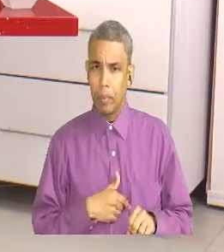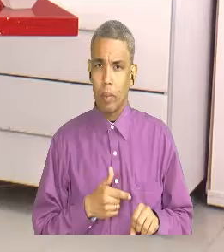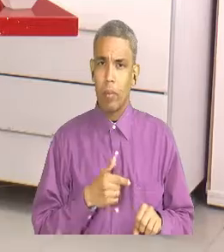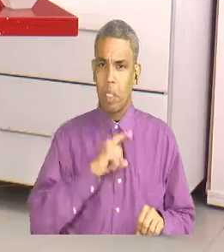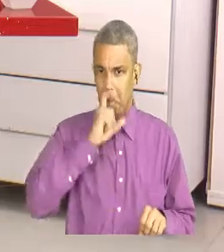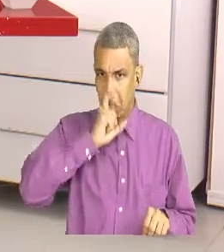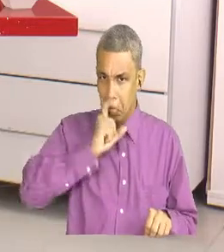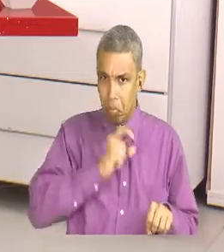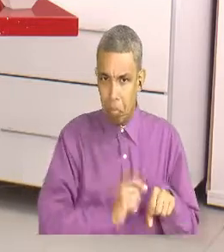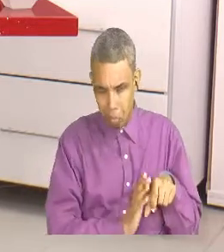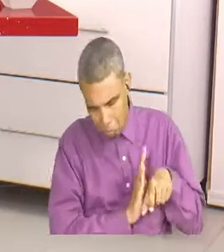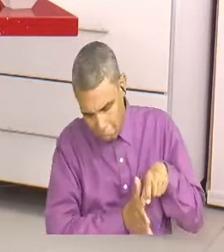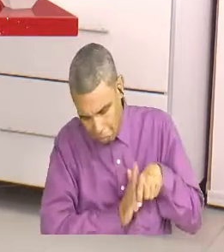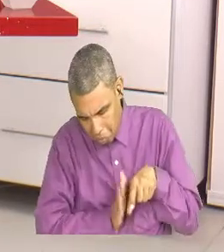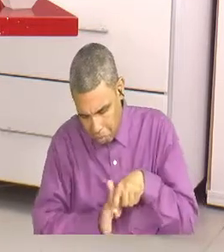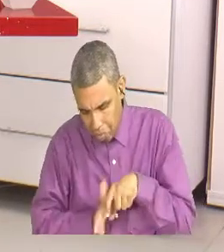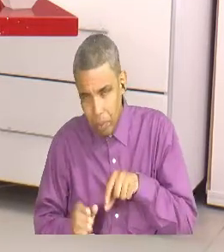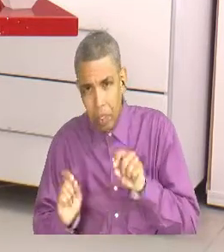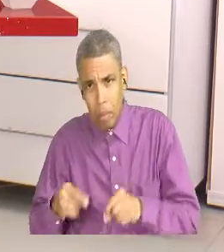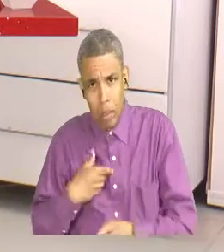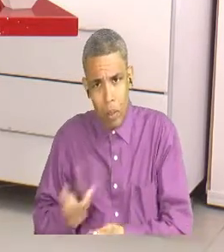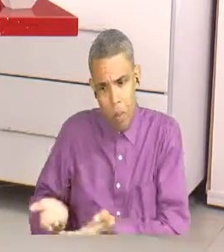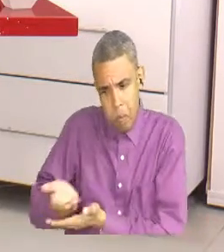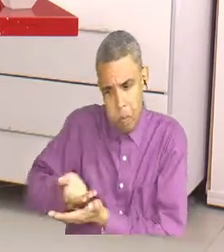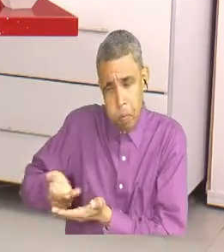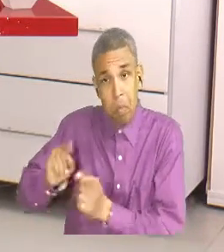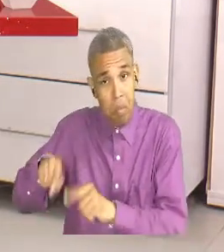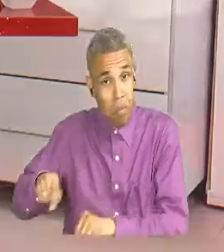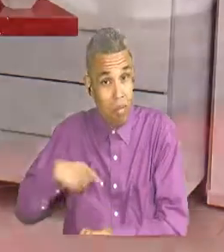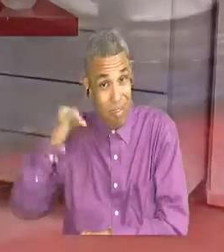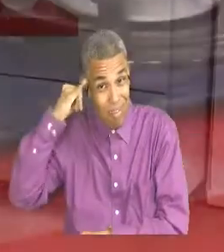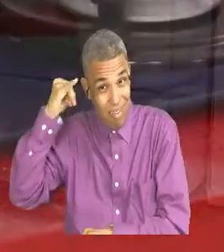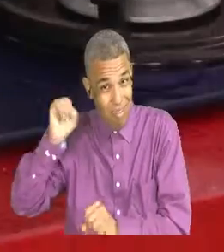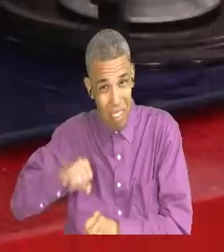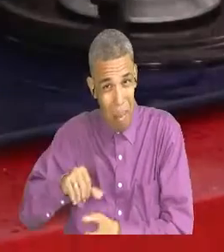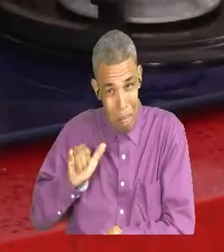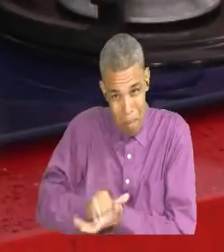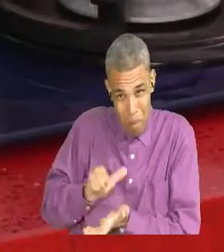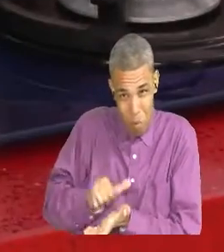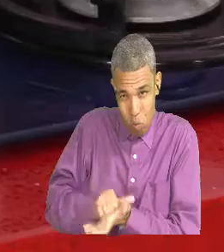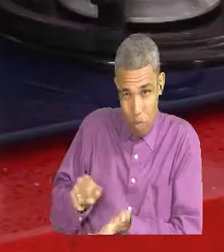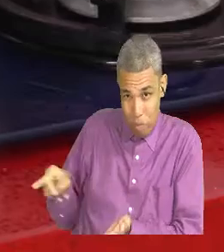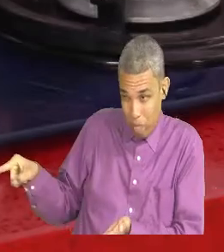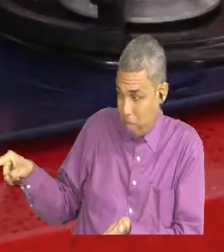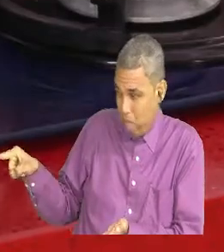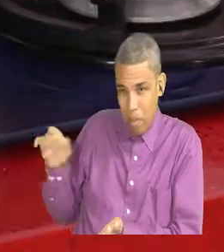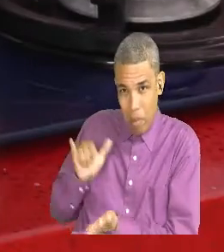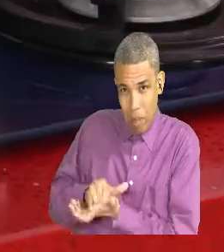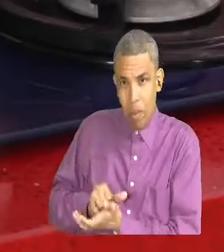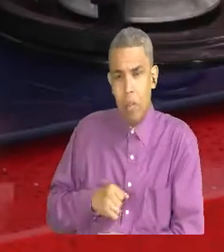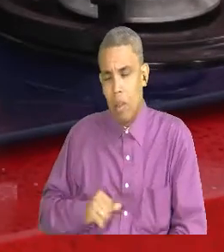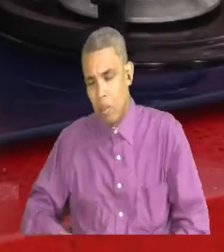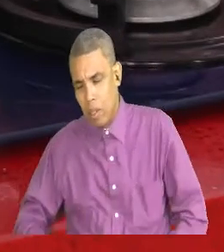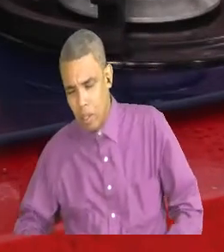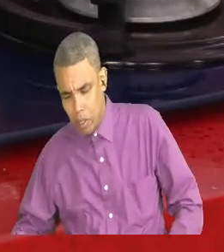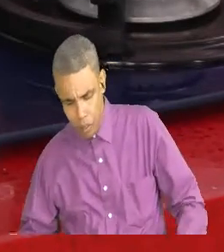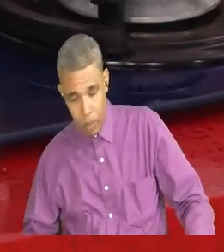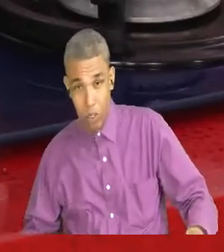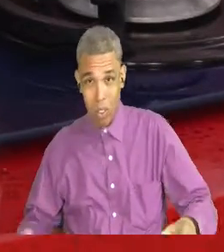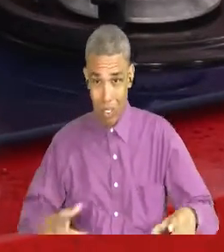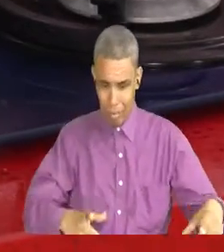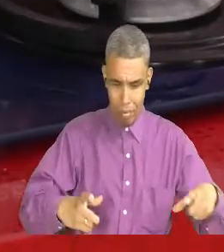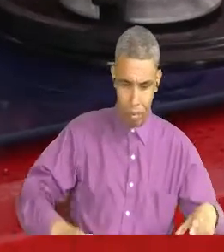salsa napolitana, pomodoro. Las pastas, una pechuga en salsa pomodoro con queso parmesano va muy bien.